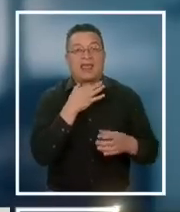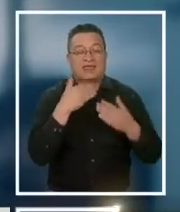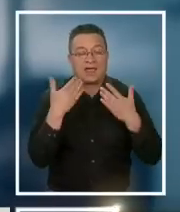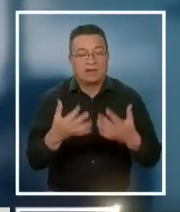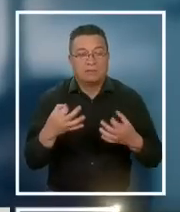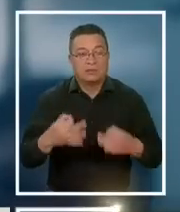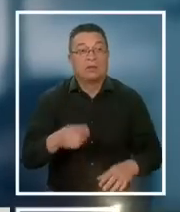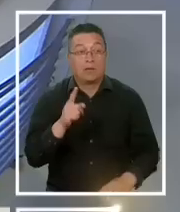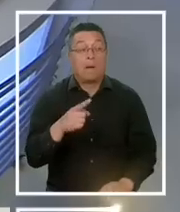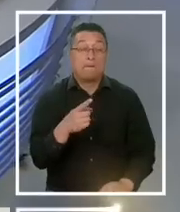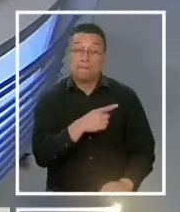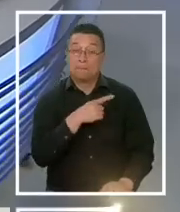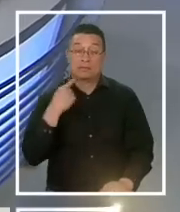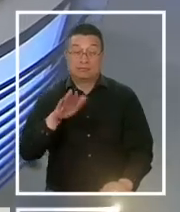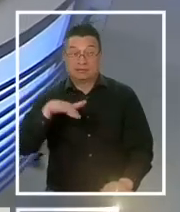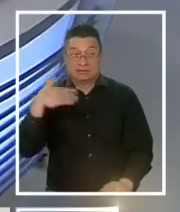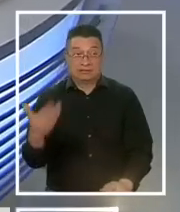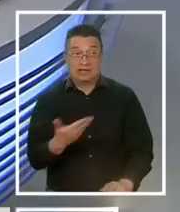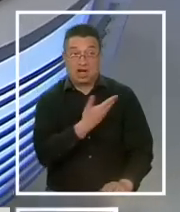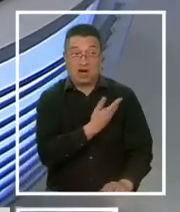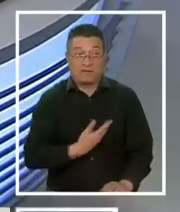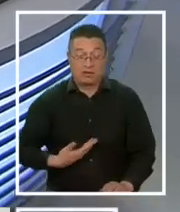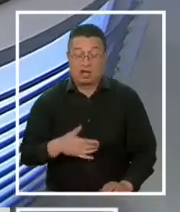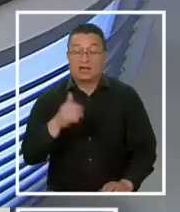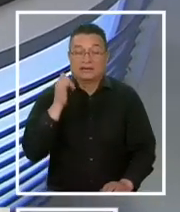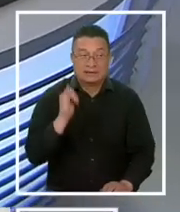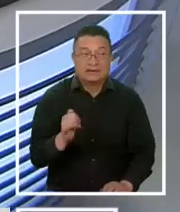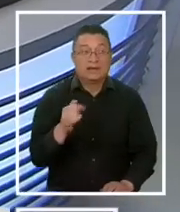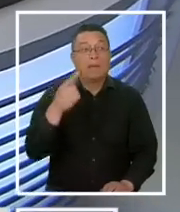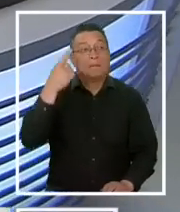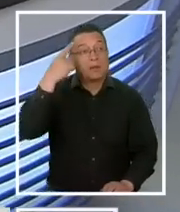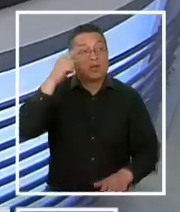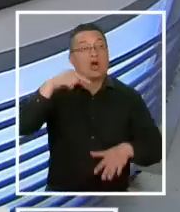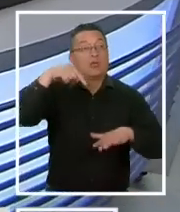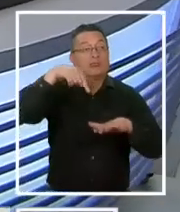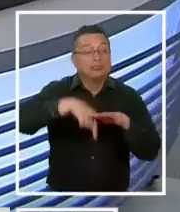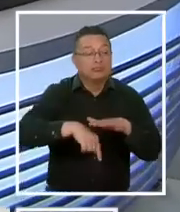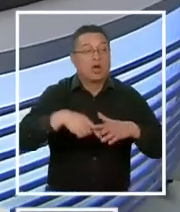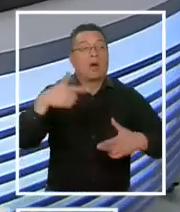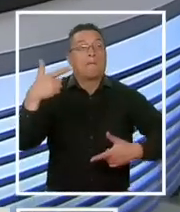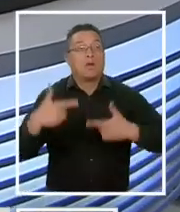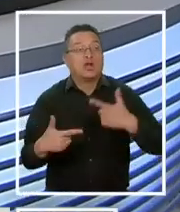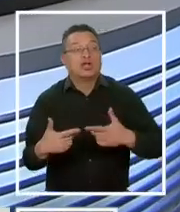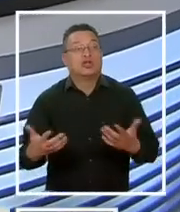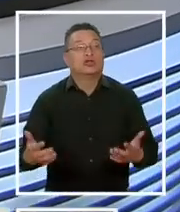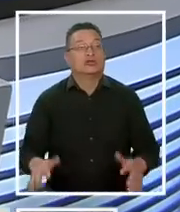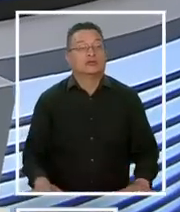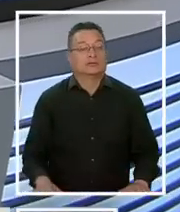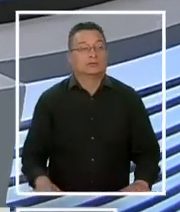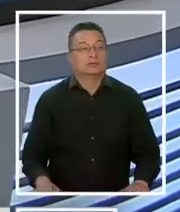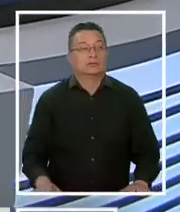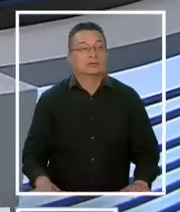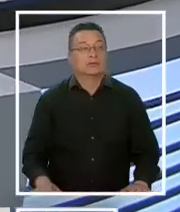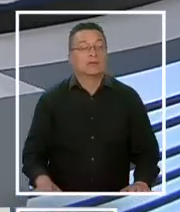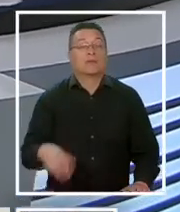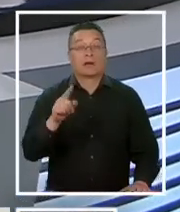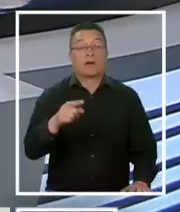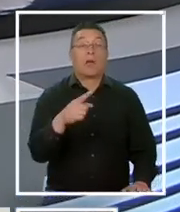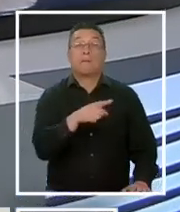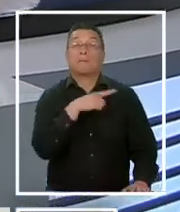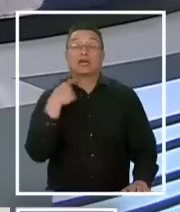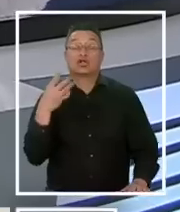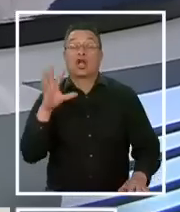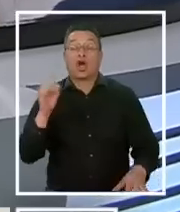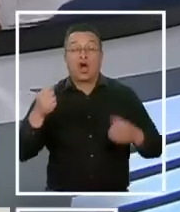una derrota del gobierno o sea en la evidencia lo es pero más en lo profundo y en lo político derrota